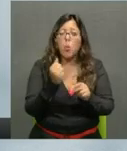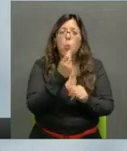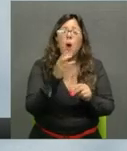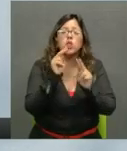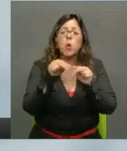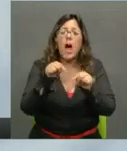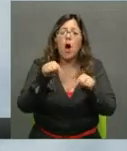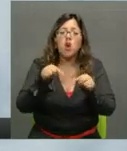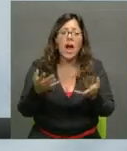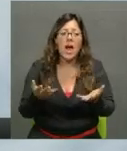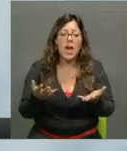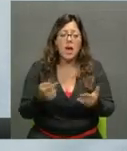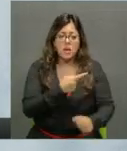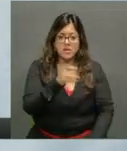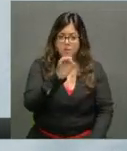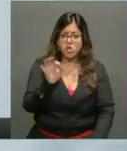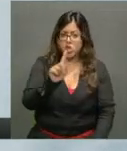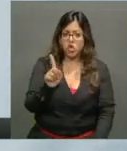ahora. 100%, ¿no?